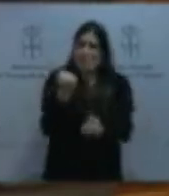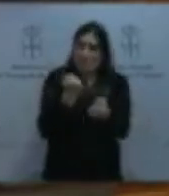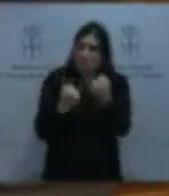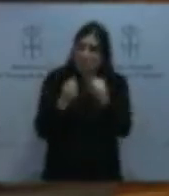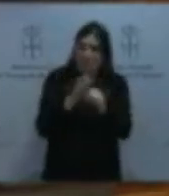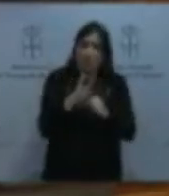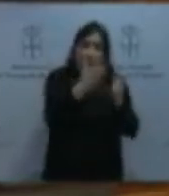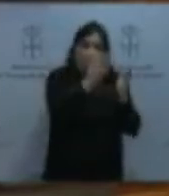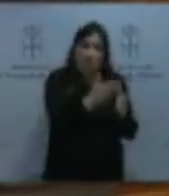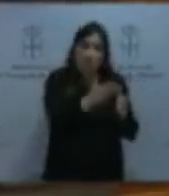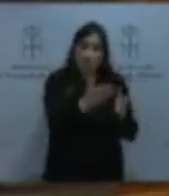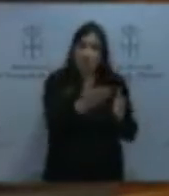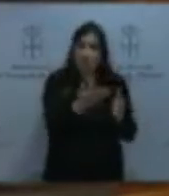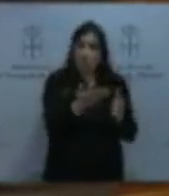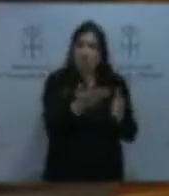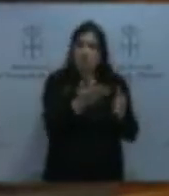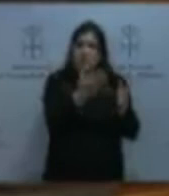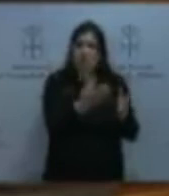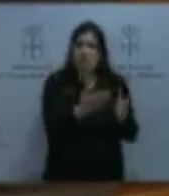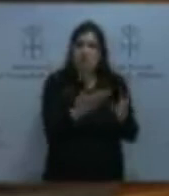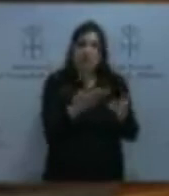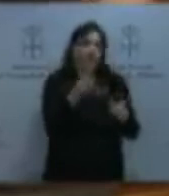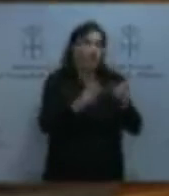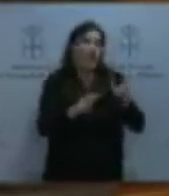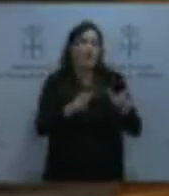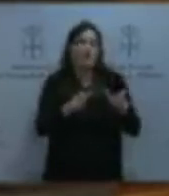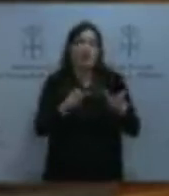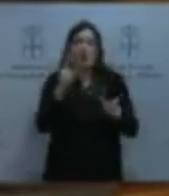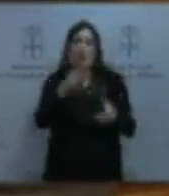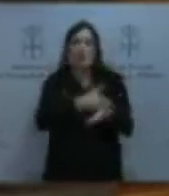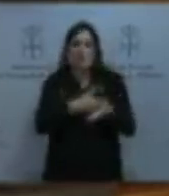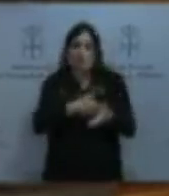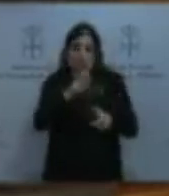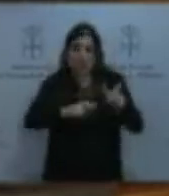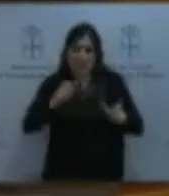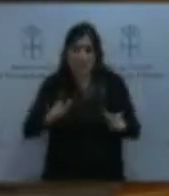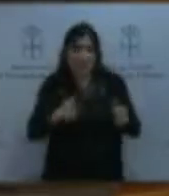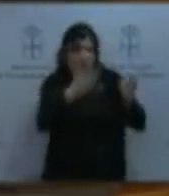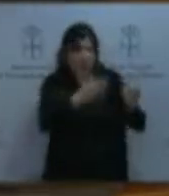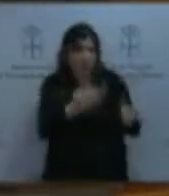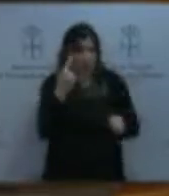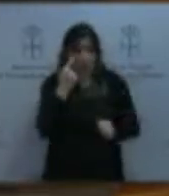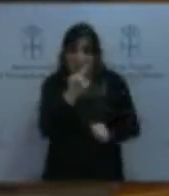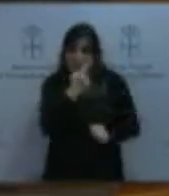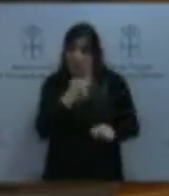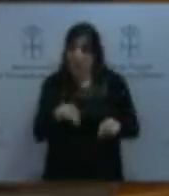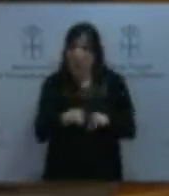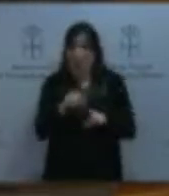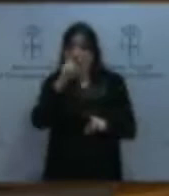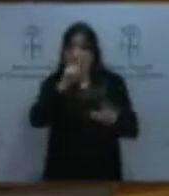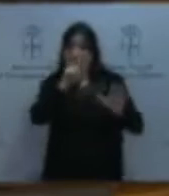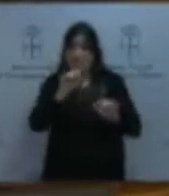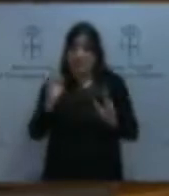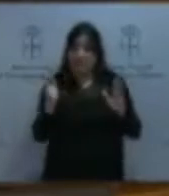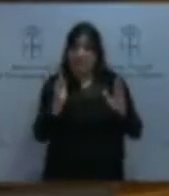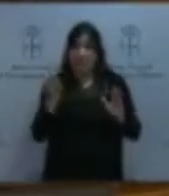1.000.000 de habitantes. Usted va a presenciar que por primera vez, como en los años 60 del siglo XX, la población asturiana baje del 1.000.000 de habitantes. No pasa a la